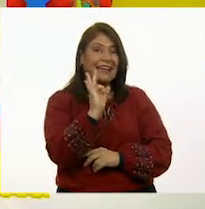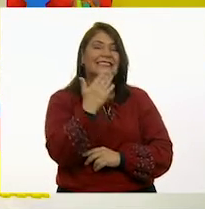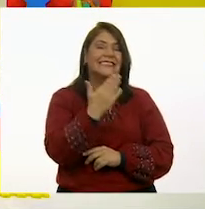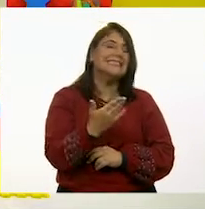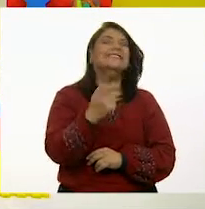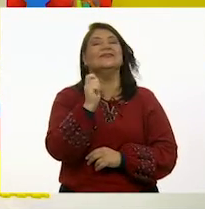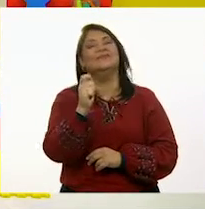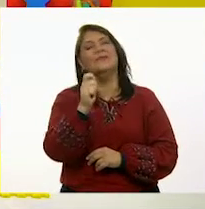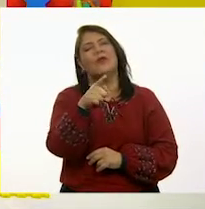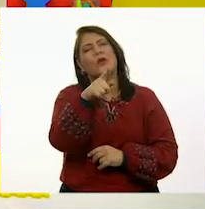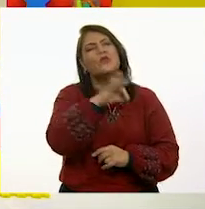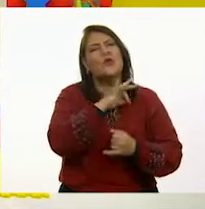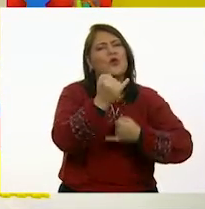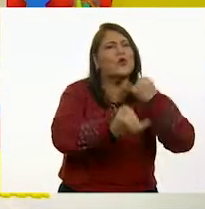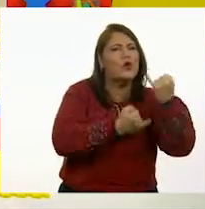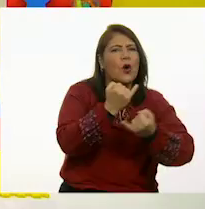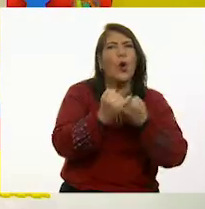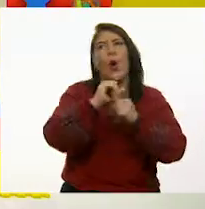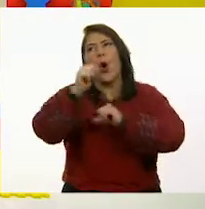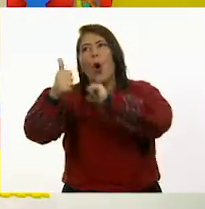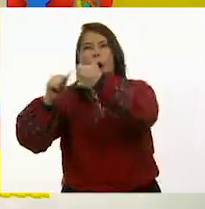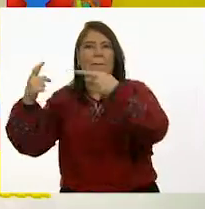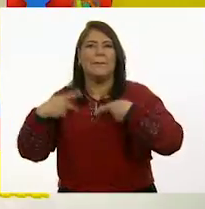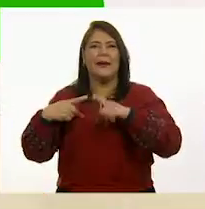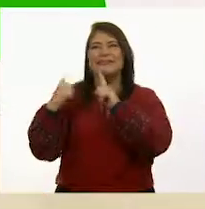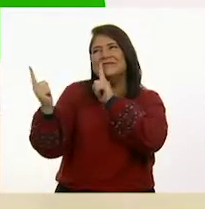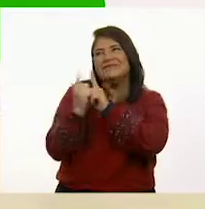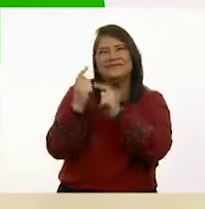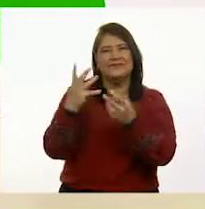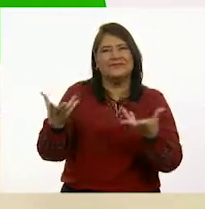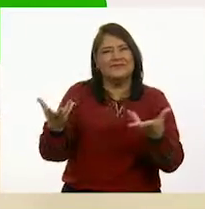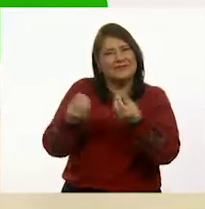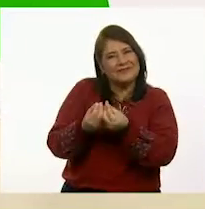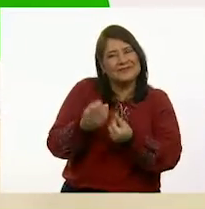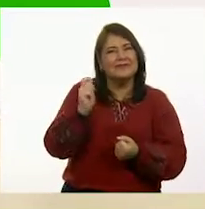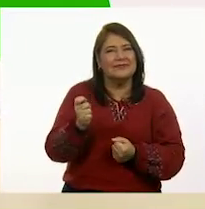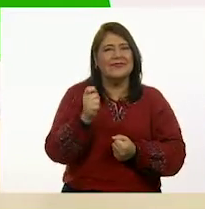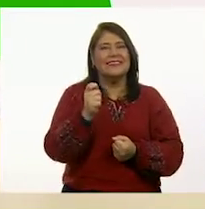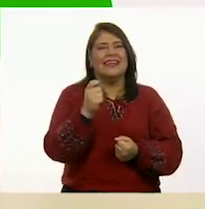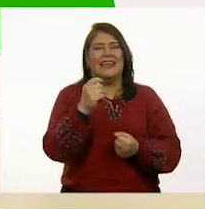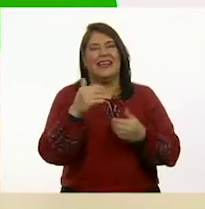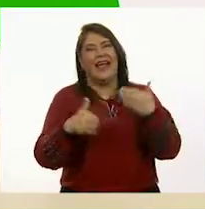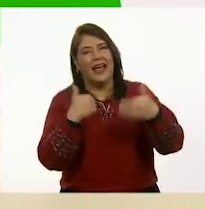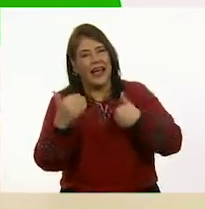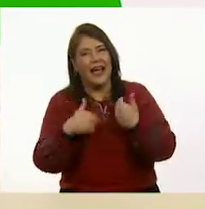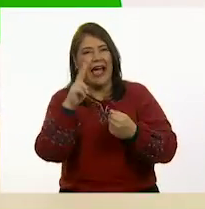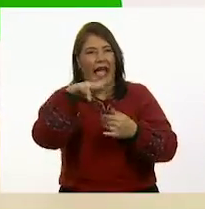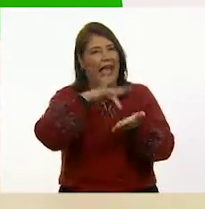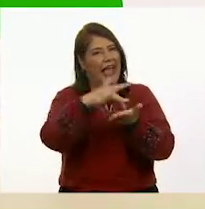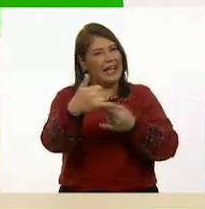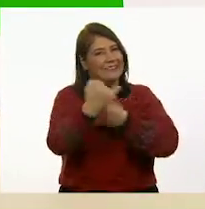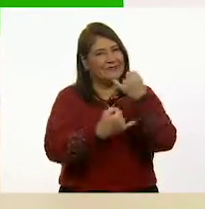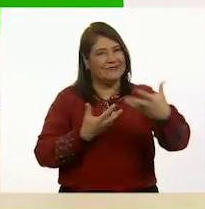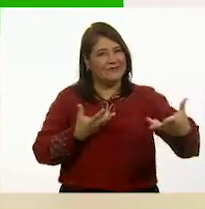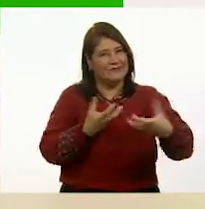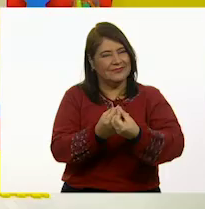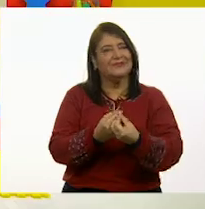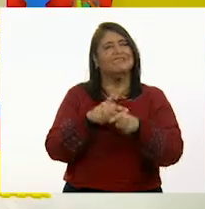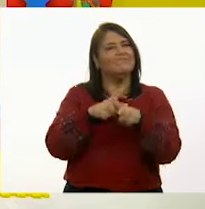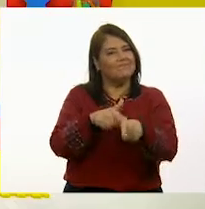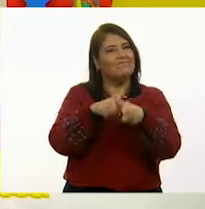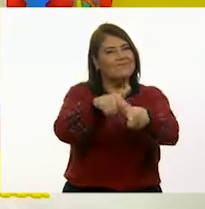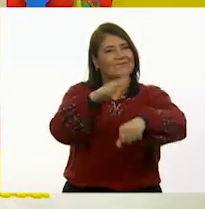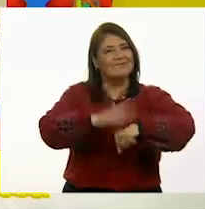pueden jugar con la persona que los esté acompañando. ¡Qué divertido! ¡Muchas gracias por jugar con nosotras! Vamos a continuar jugando